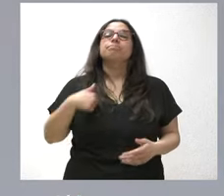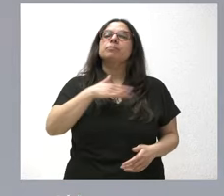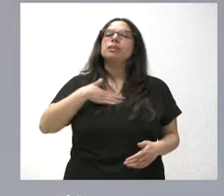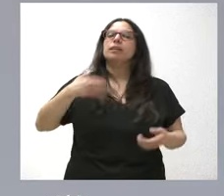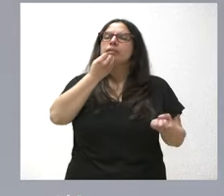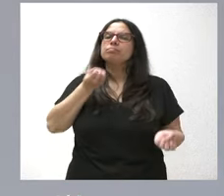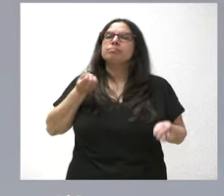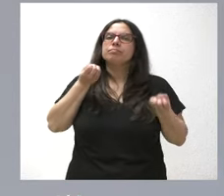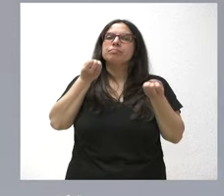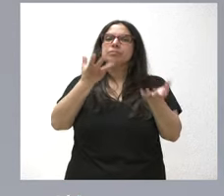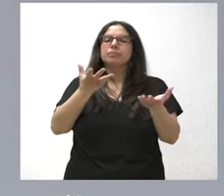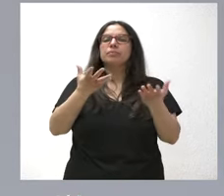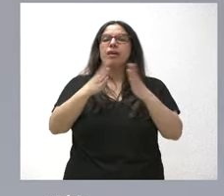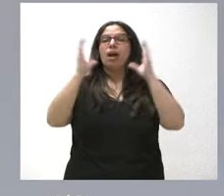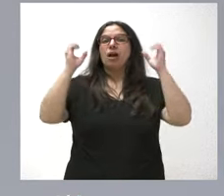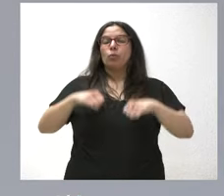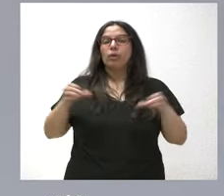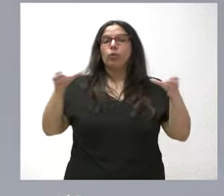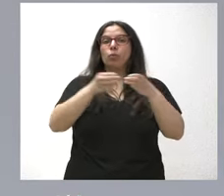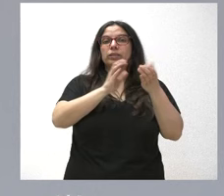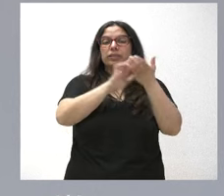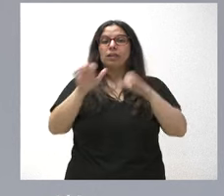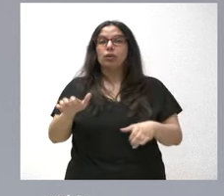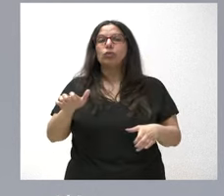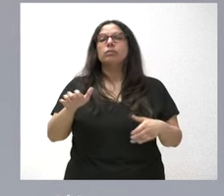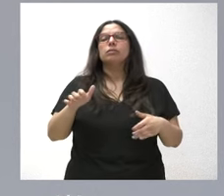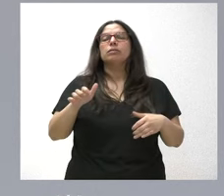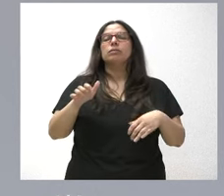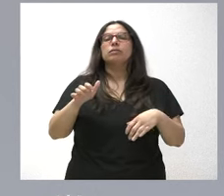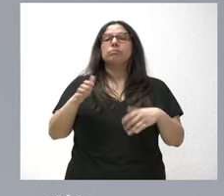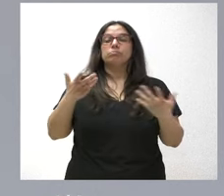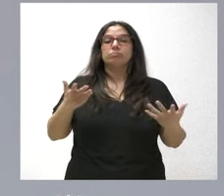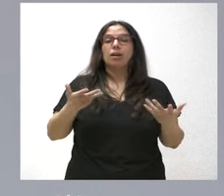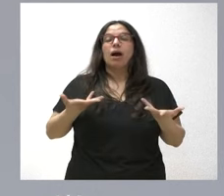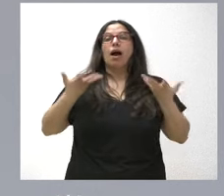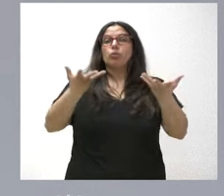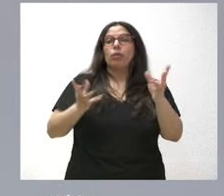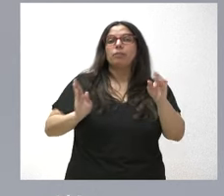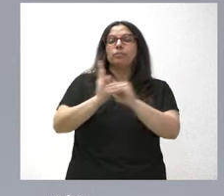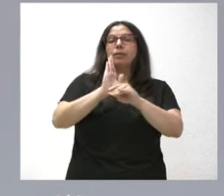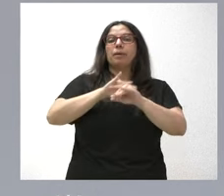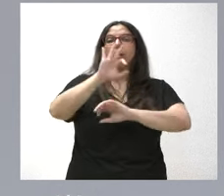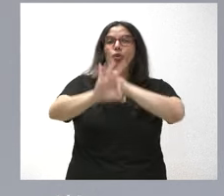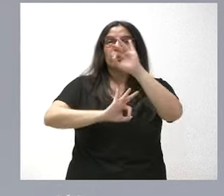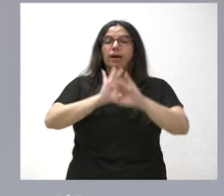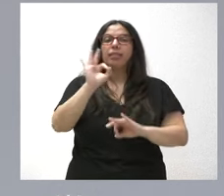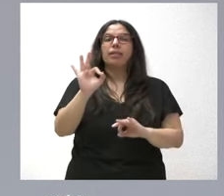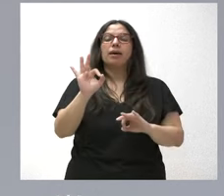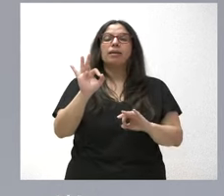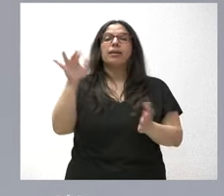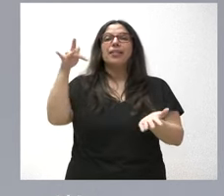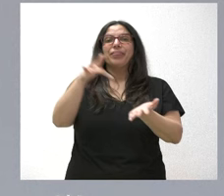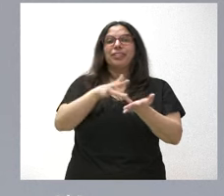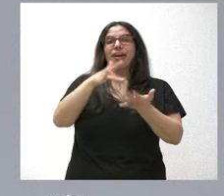comentar el acuerdo de la Junta de Castilla y León por el que se conceden ayudas para lo que es la organización del Día